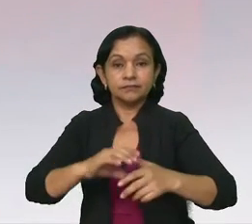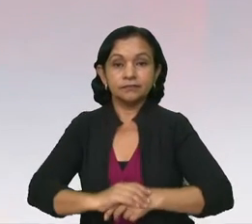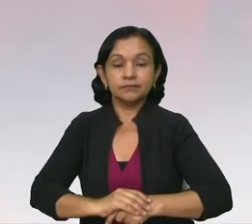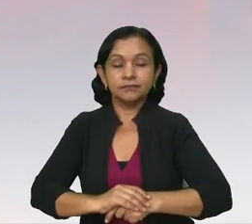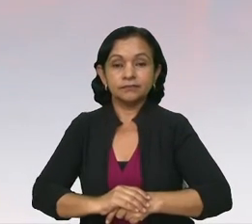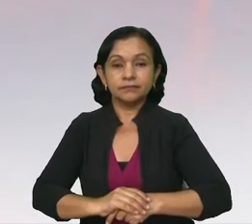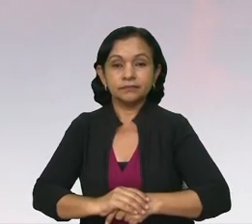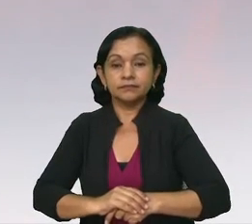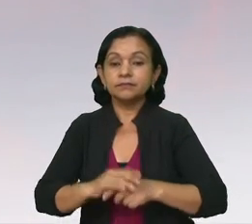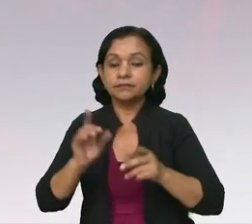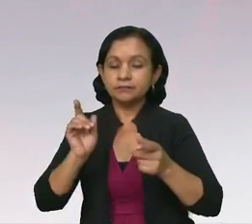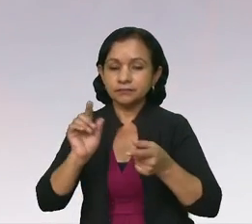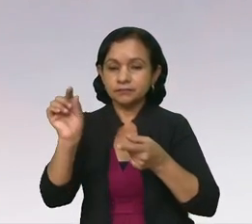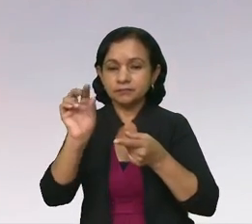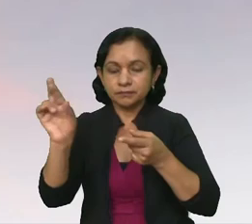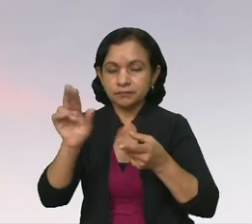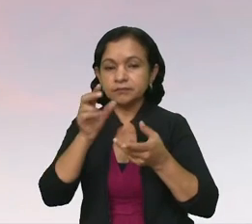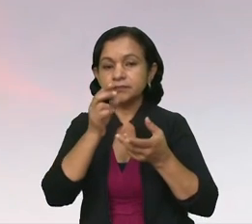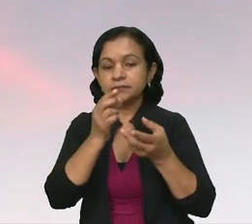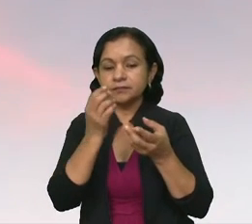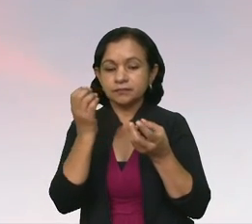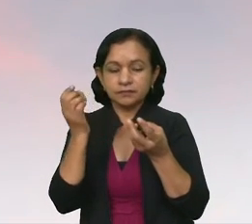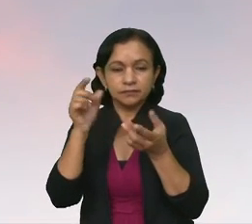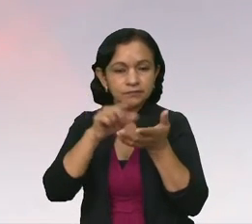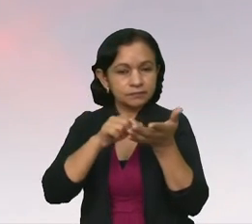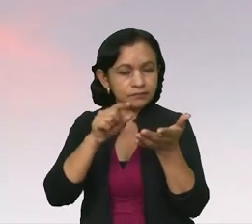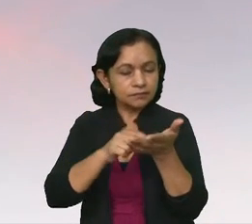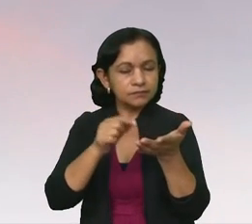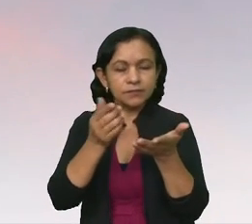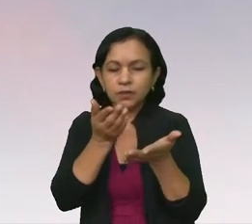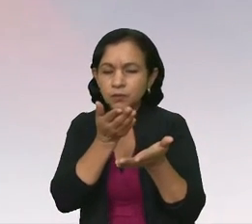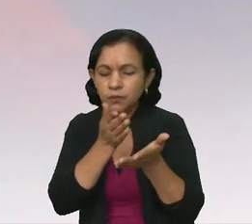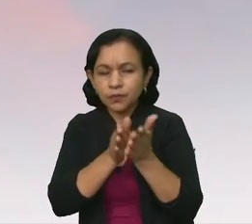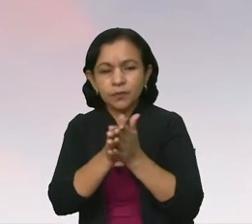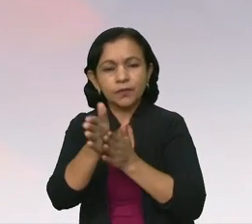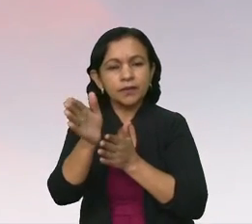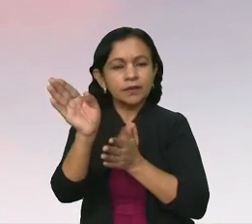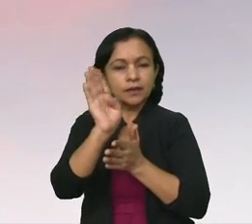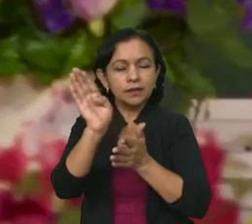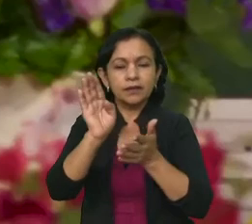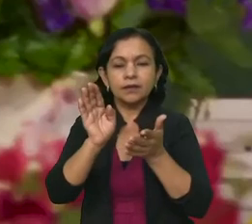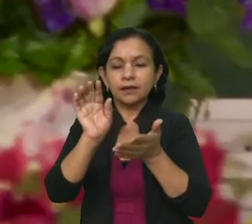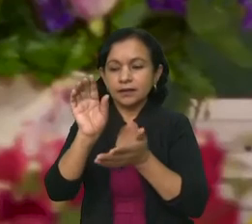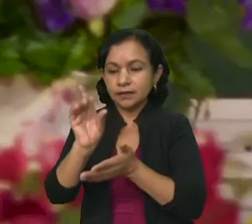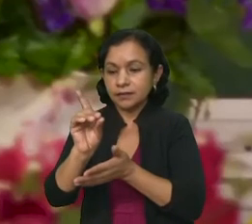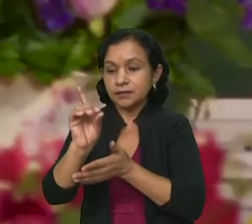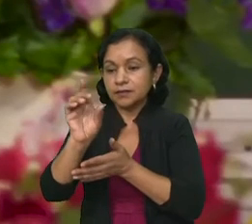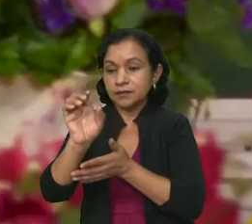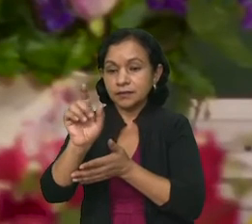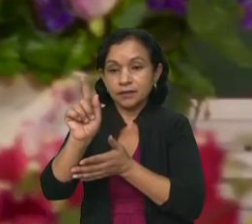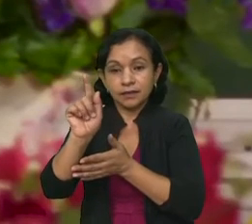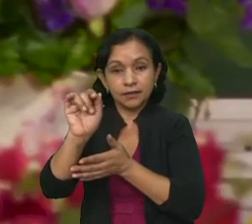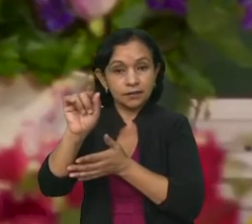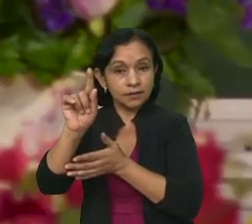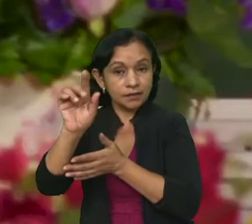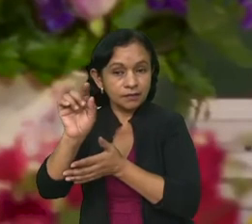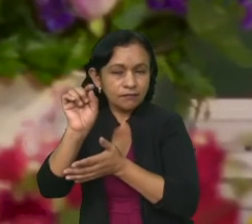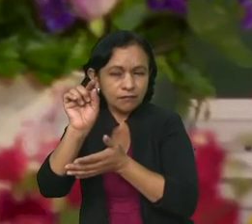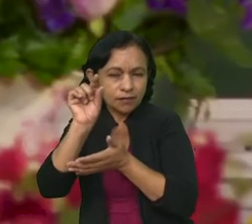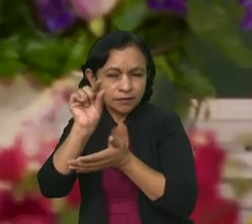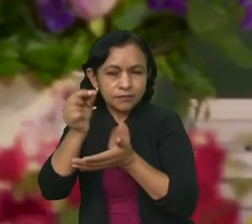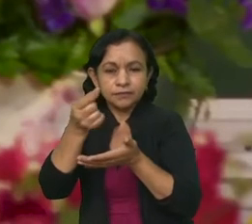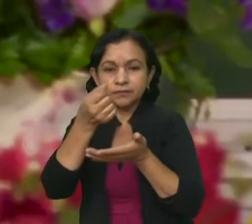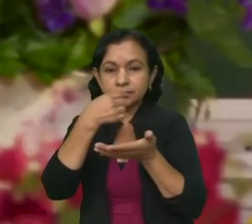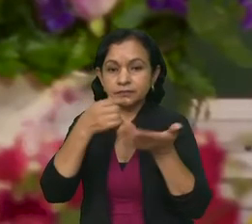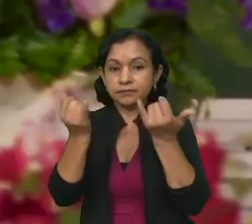esta vez incluye frijoles, maíz, arroz, cereal, aceite, harina de trigo y dátiles. La vicemandataria informó también sobre